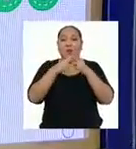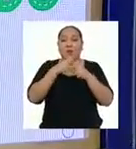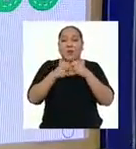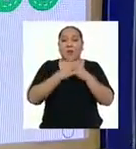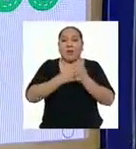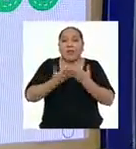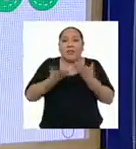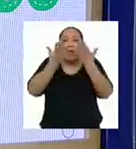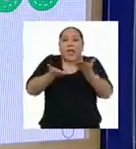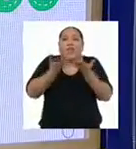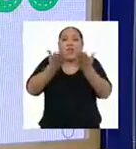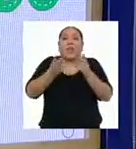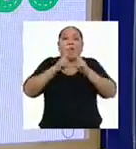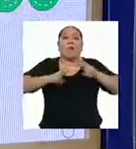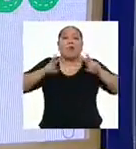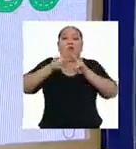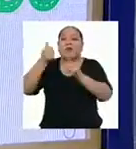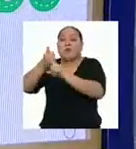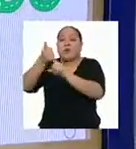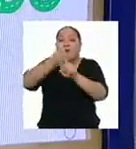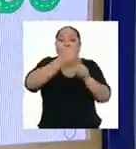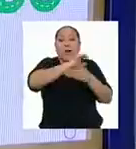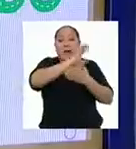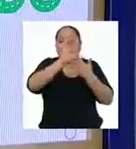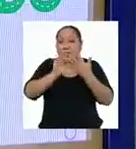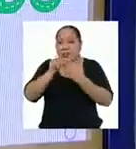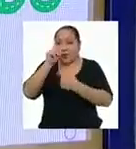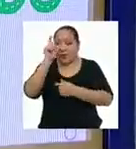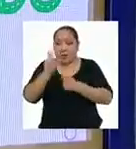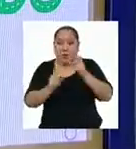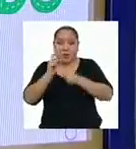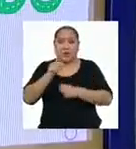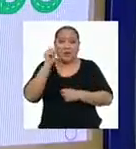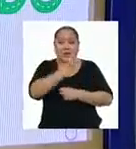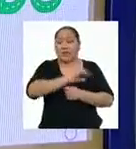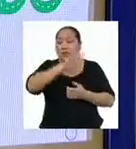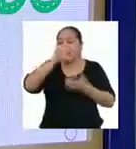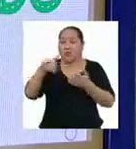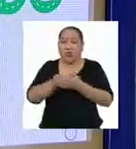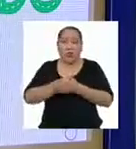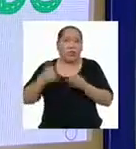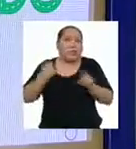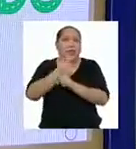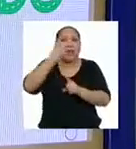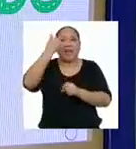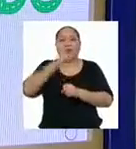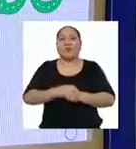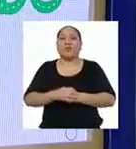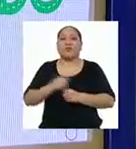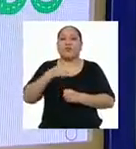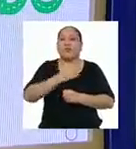características de cada persona. Con ello, todas y todos salimos ganando. Me voy a